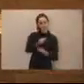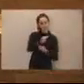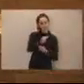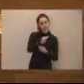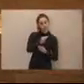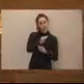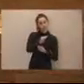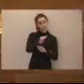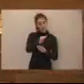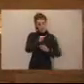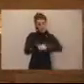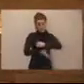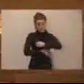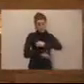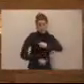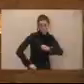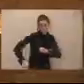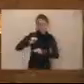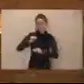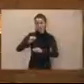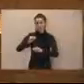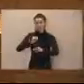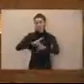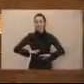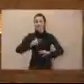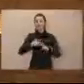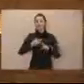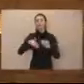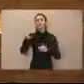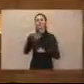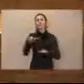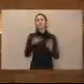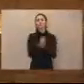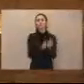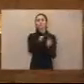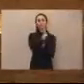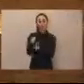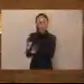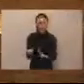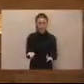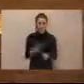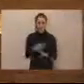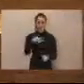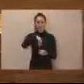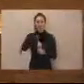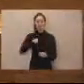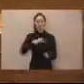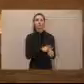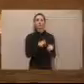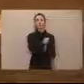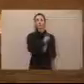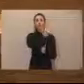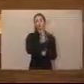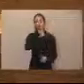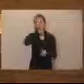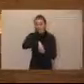es la cuestión, porque en la política, como ya dije la semana pasada, la política son prioridades, ¿no? Y dentro de esas prioridades parece que no están